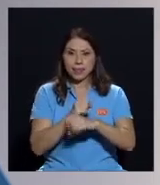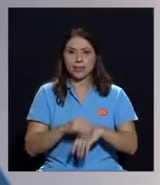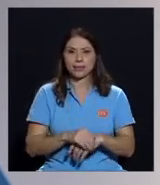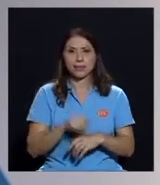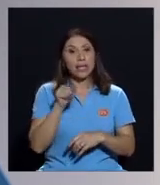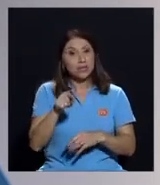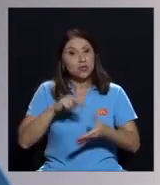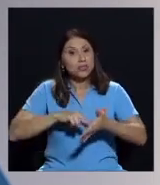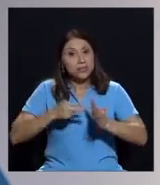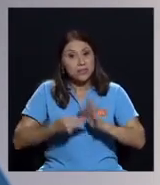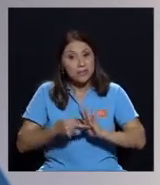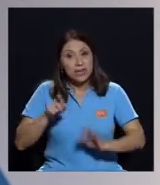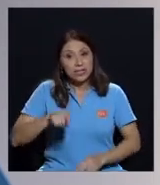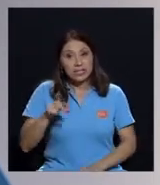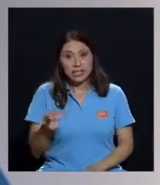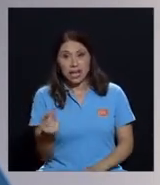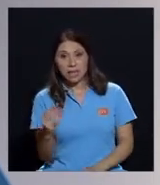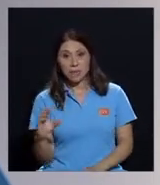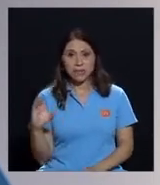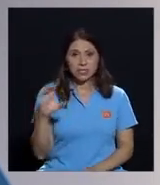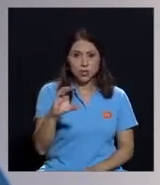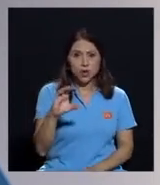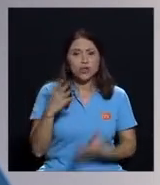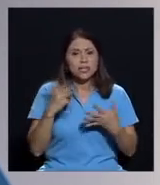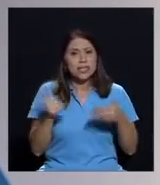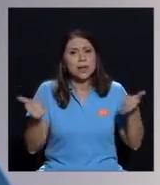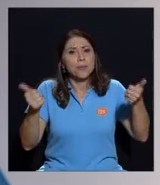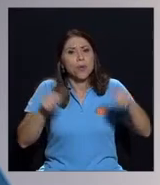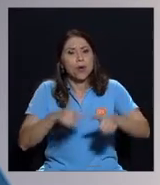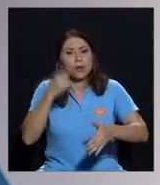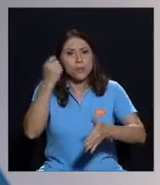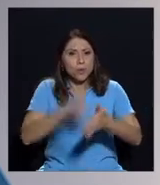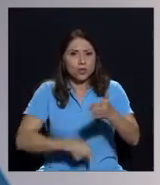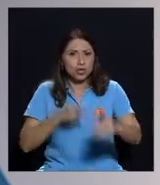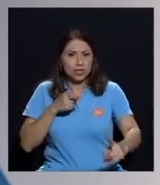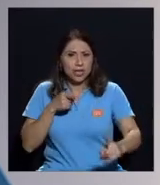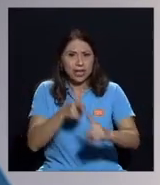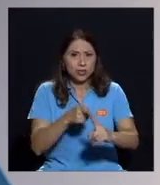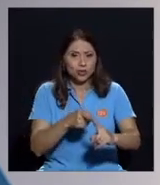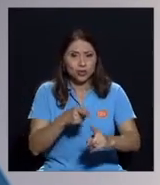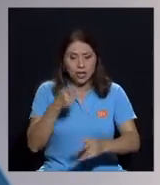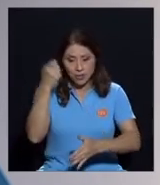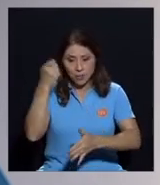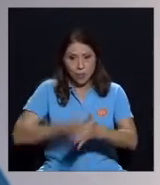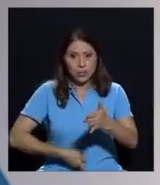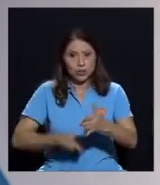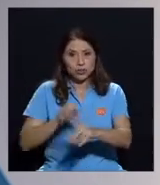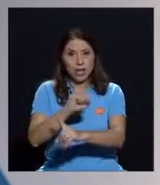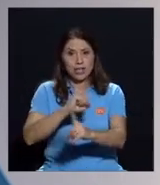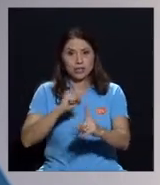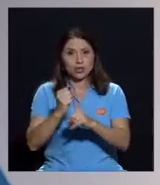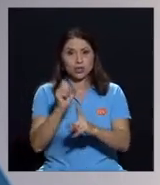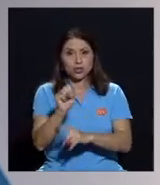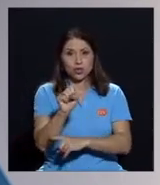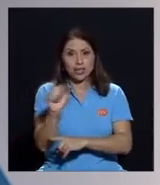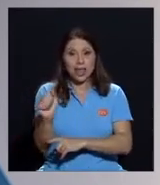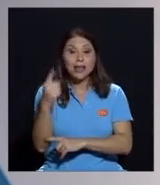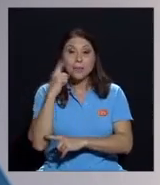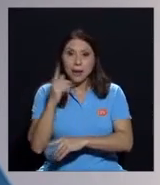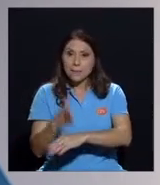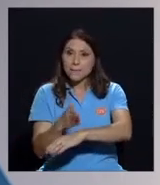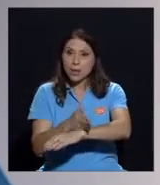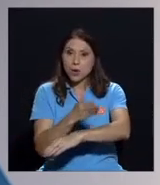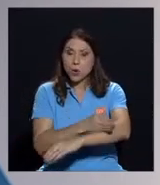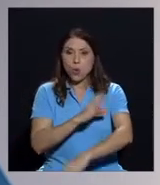inversión de hecho se aprobaron impuestos directos en el puesto a las sociedades para mejorar la inversión en policías es uno de esos